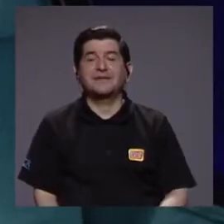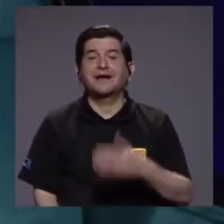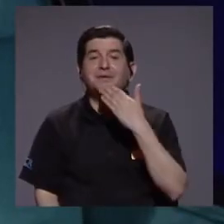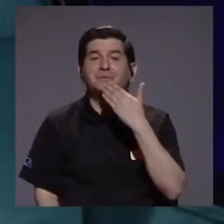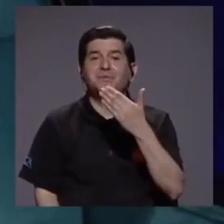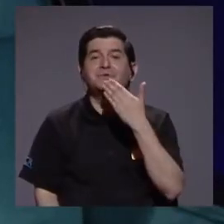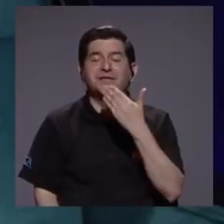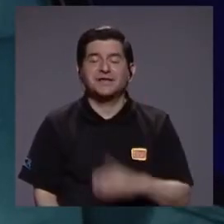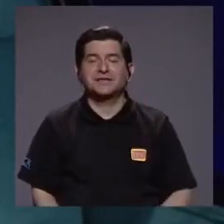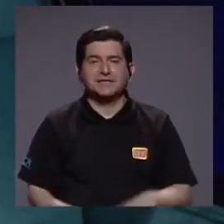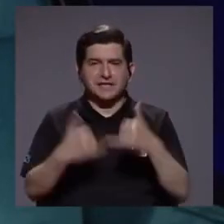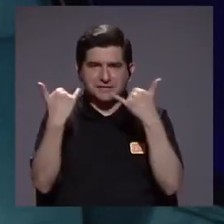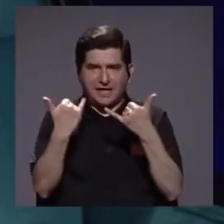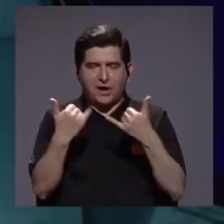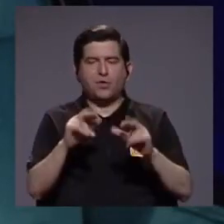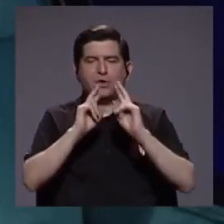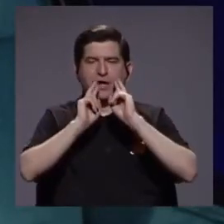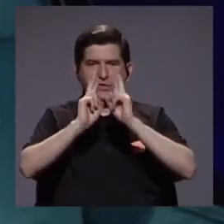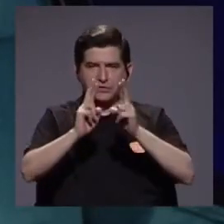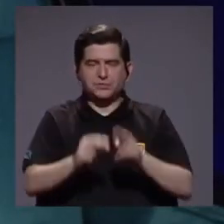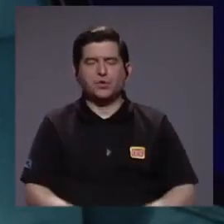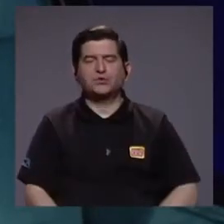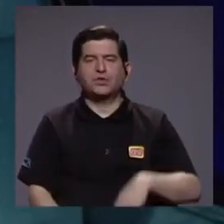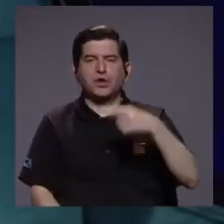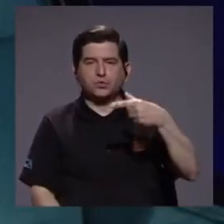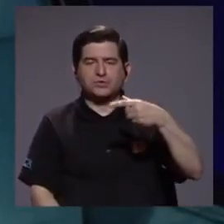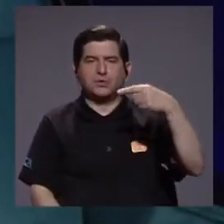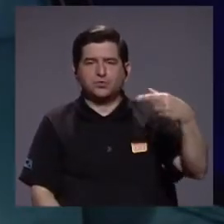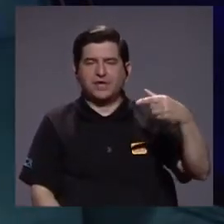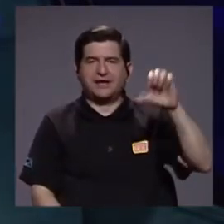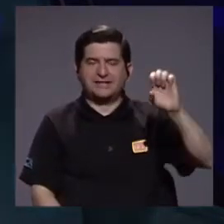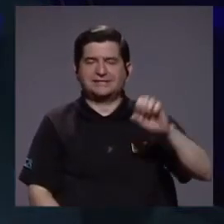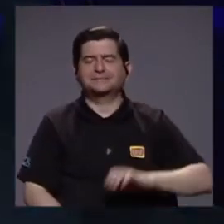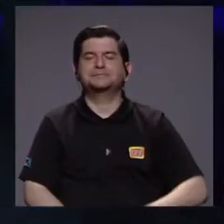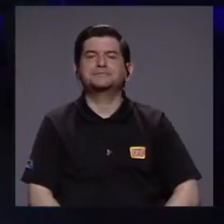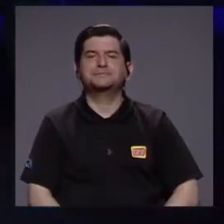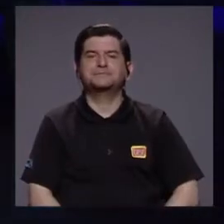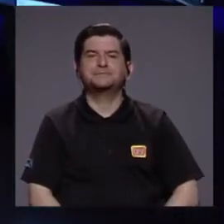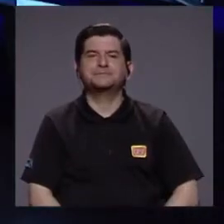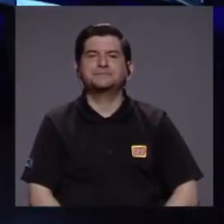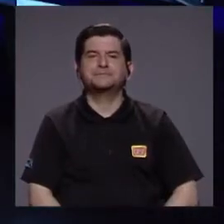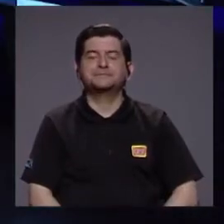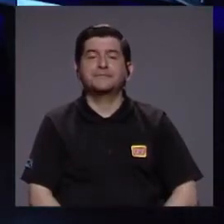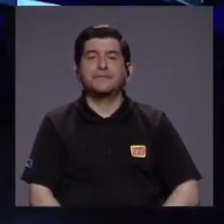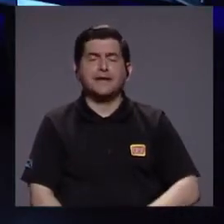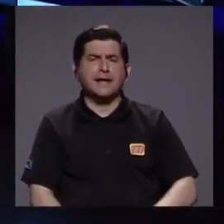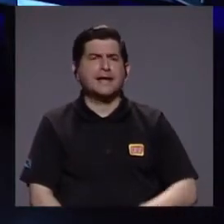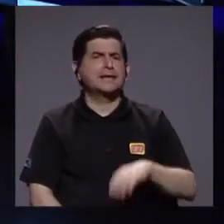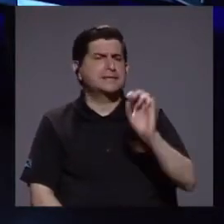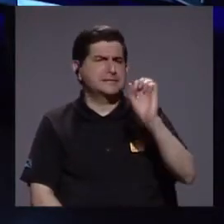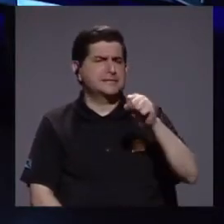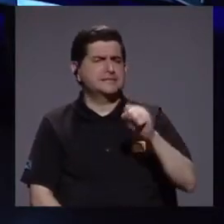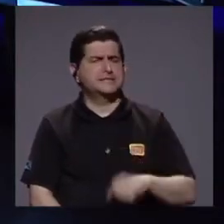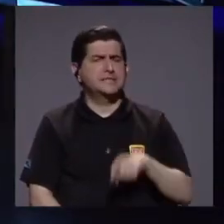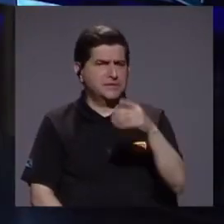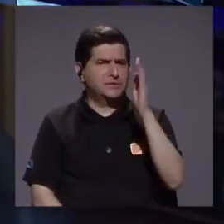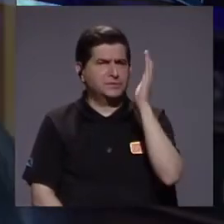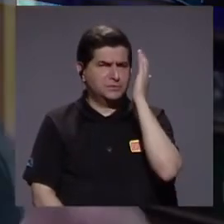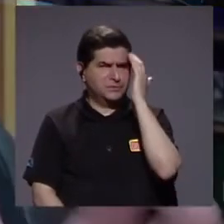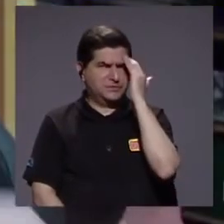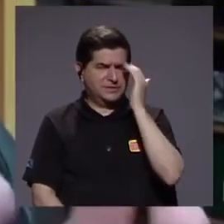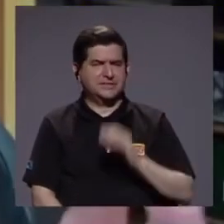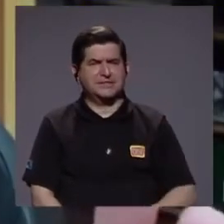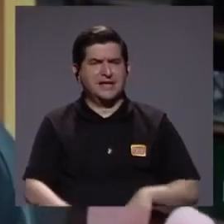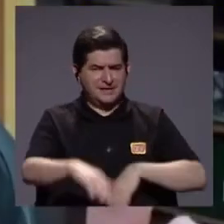Muchas gracias. Continuamos con la respuesta del señor Gustavo Gutiérrez. Sí, Sebastián, es de su conocimiento que